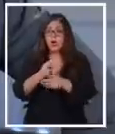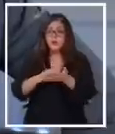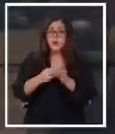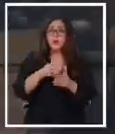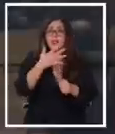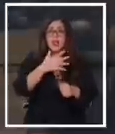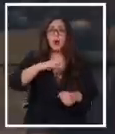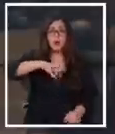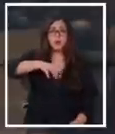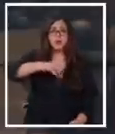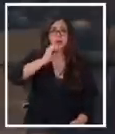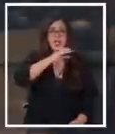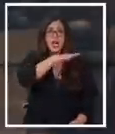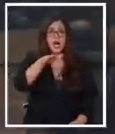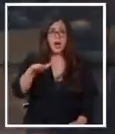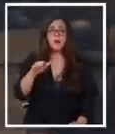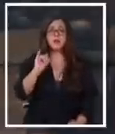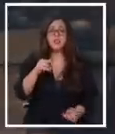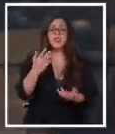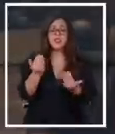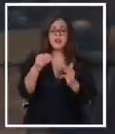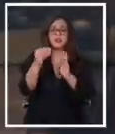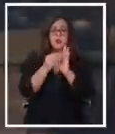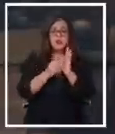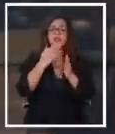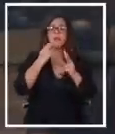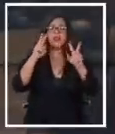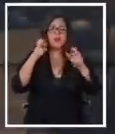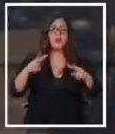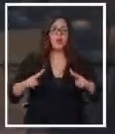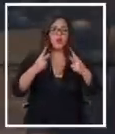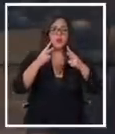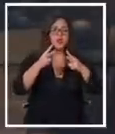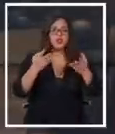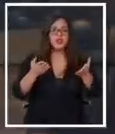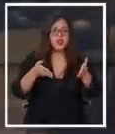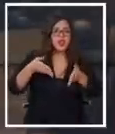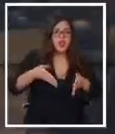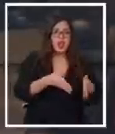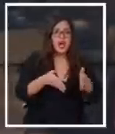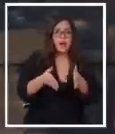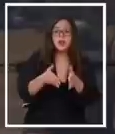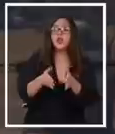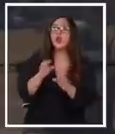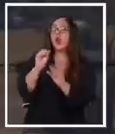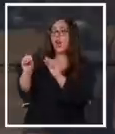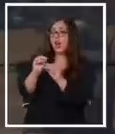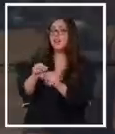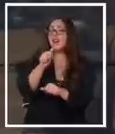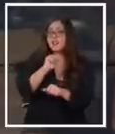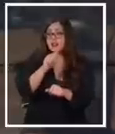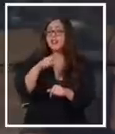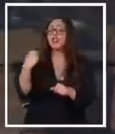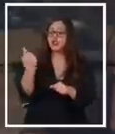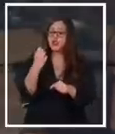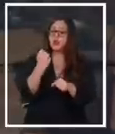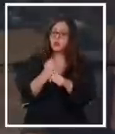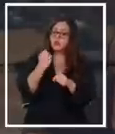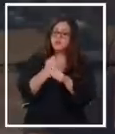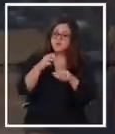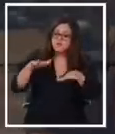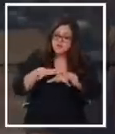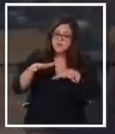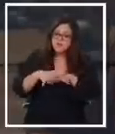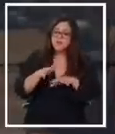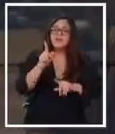específico sobre agua potable rural el tema de la construcción de caminos entonces hay anuncios que hacer los estamos trabajando hay muchas de estas